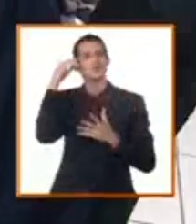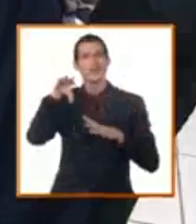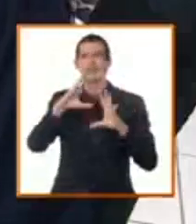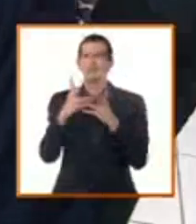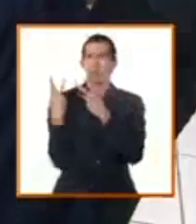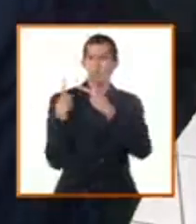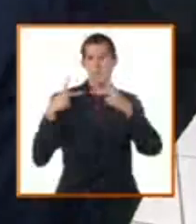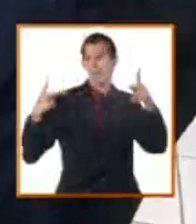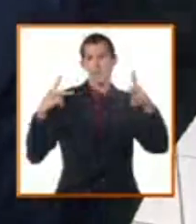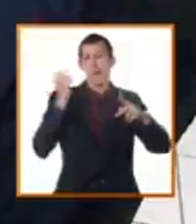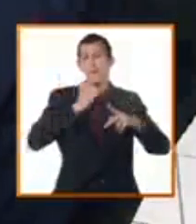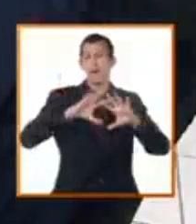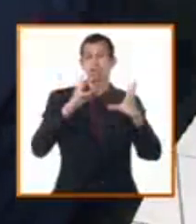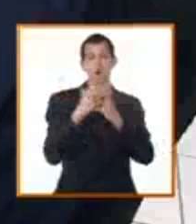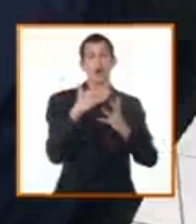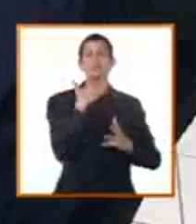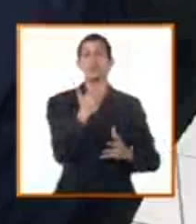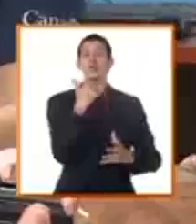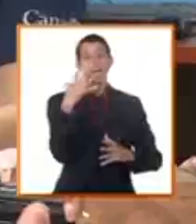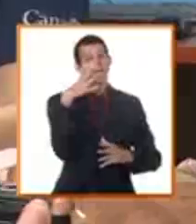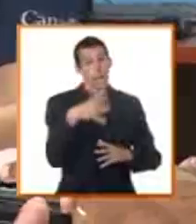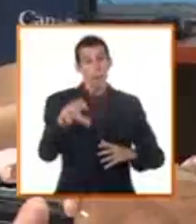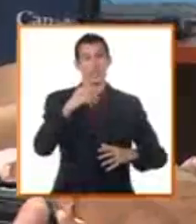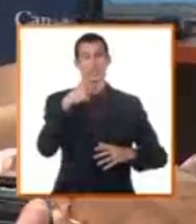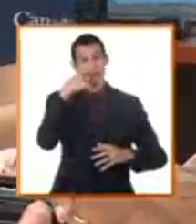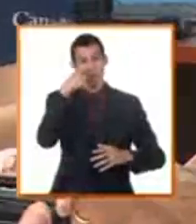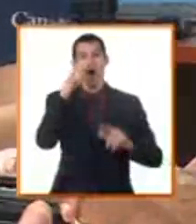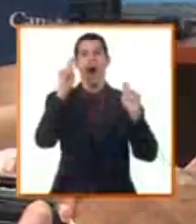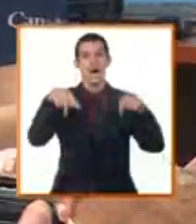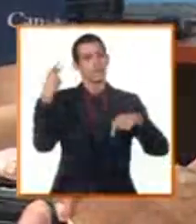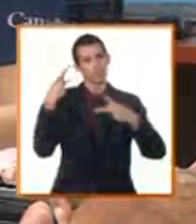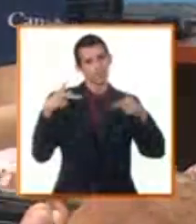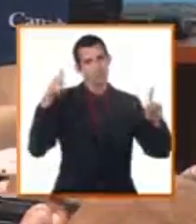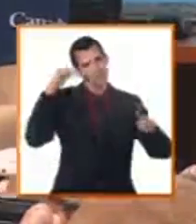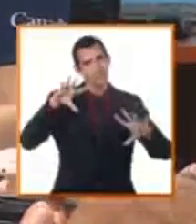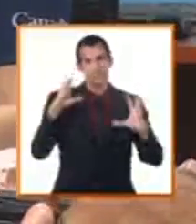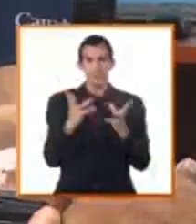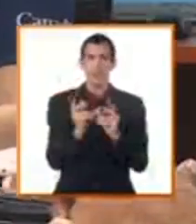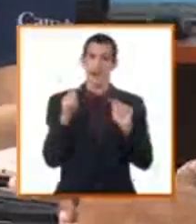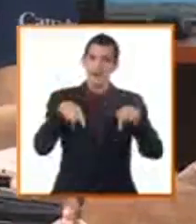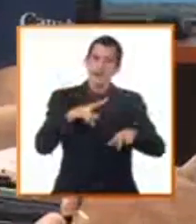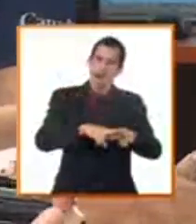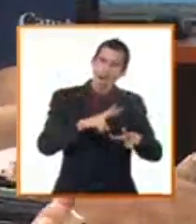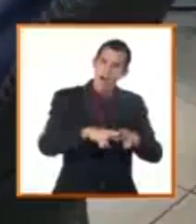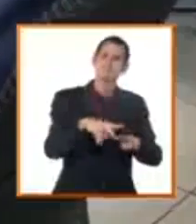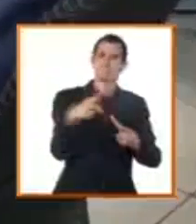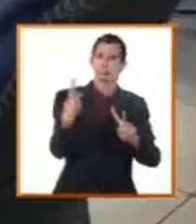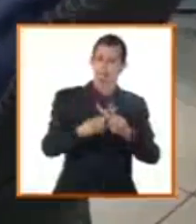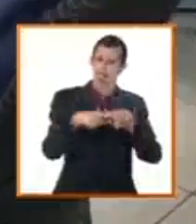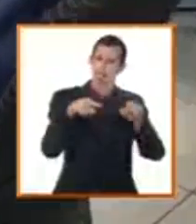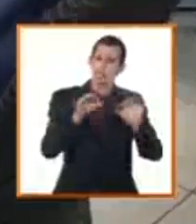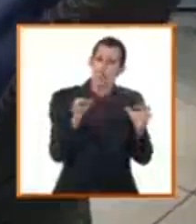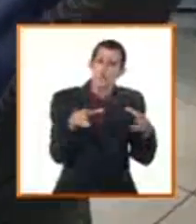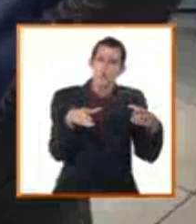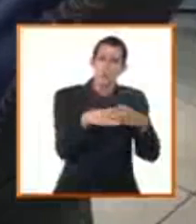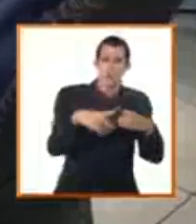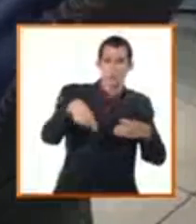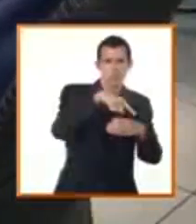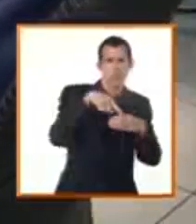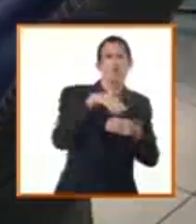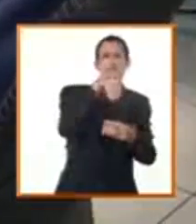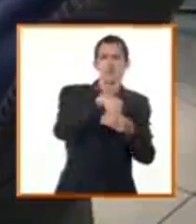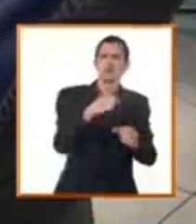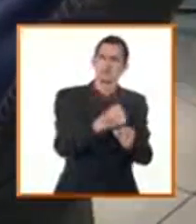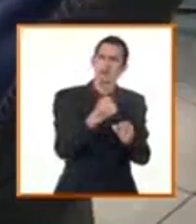ejemplo, de la que se trata en el aeropuerto de José Martí, en La Habana, en Cuba. Esta sala pues es la sede de trabajo de este